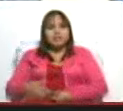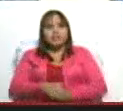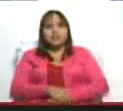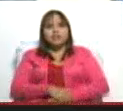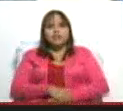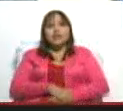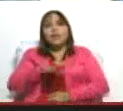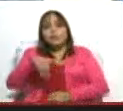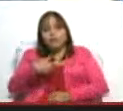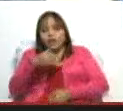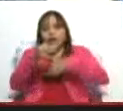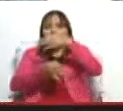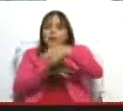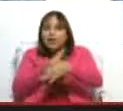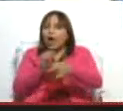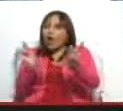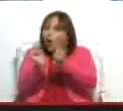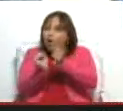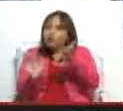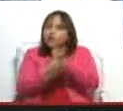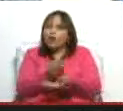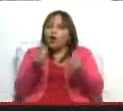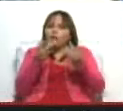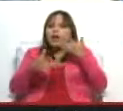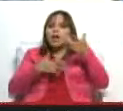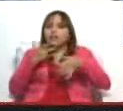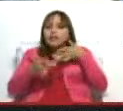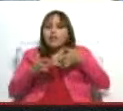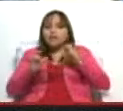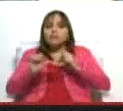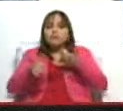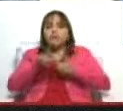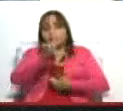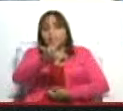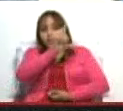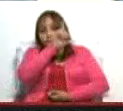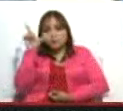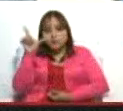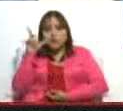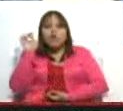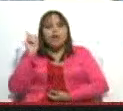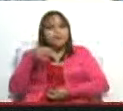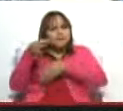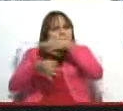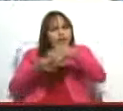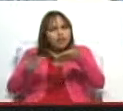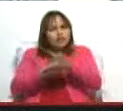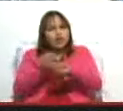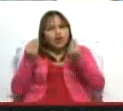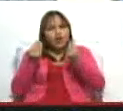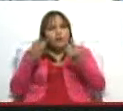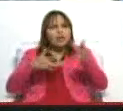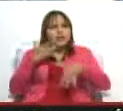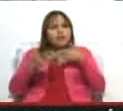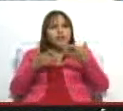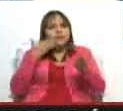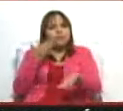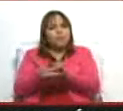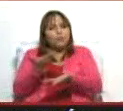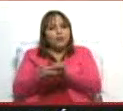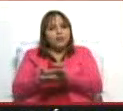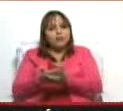puede adelantar sobre las actividades previstas desde el partido y adelantar un poco sobre la agenda que tienen planteado. Muchísimas gracias.